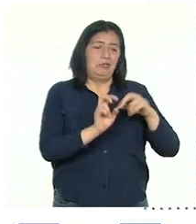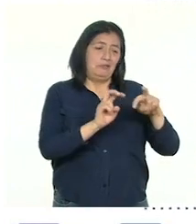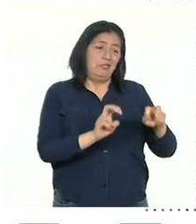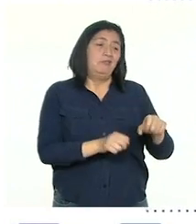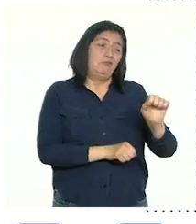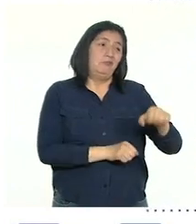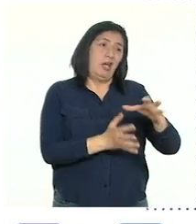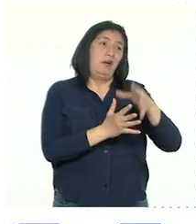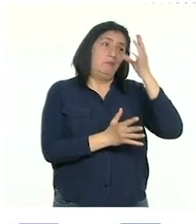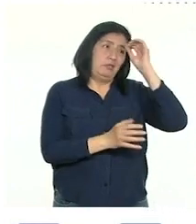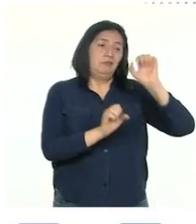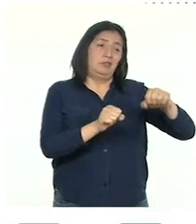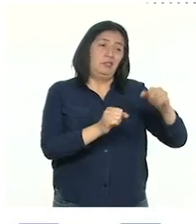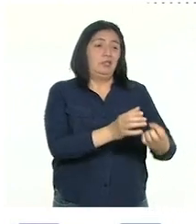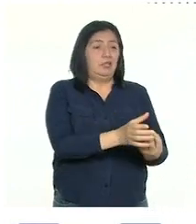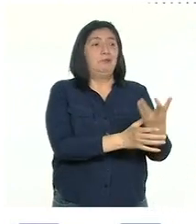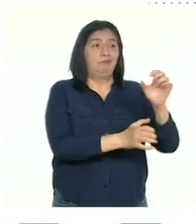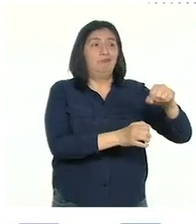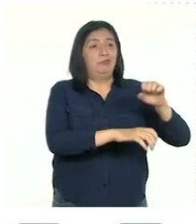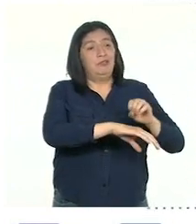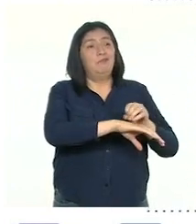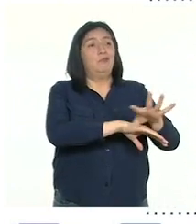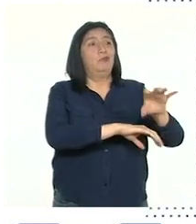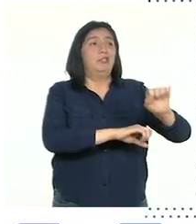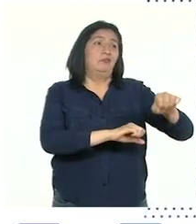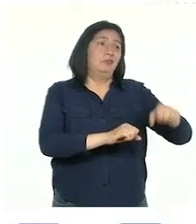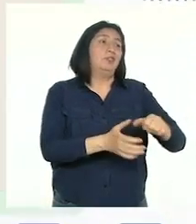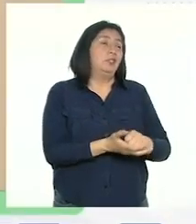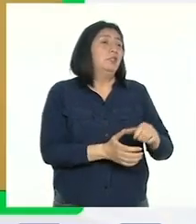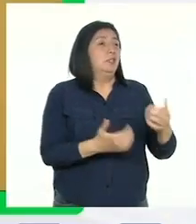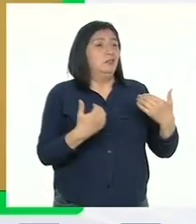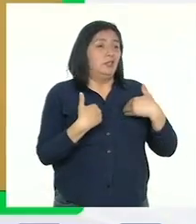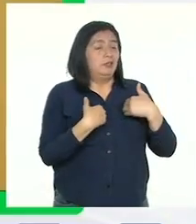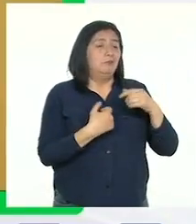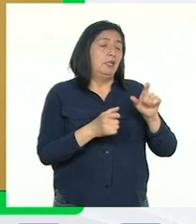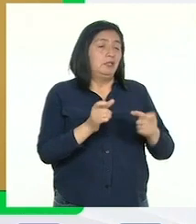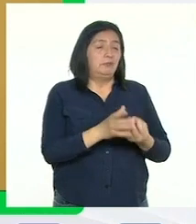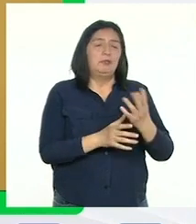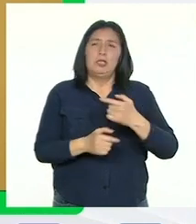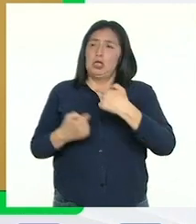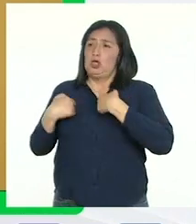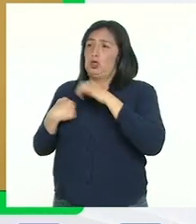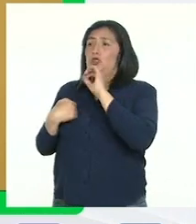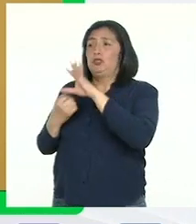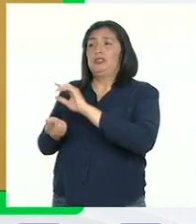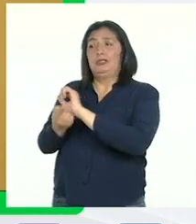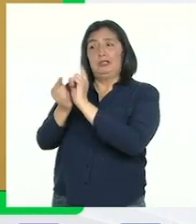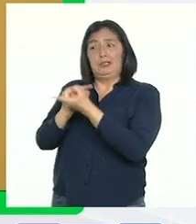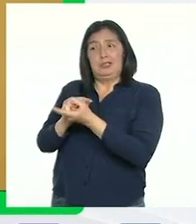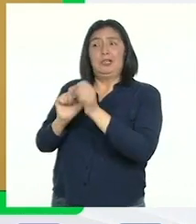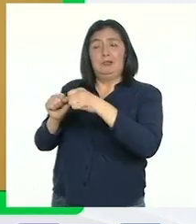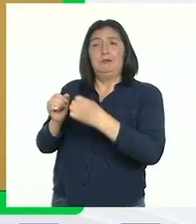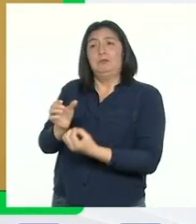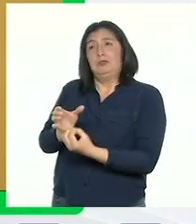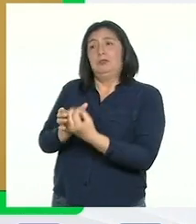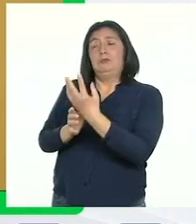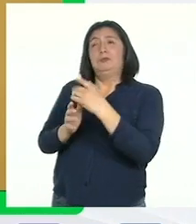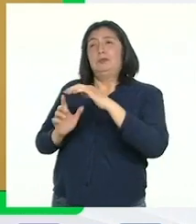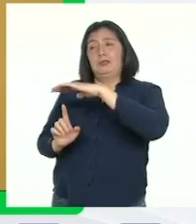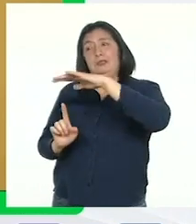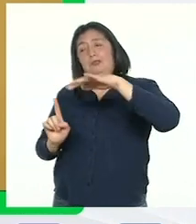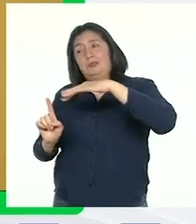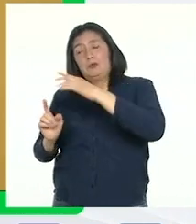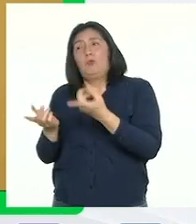investigación aprendí que la estación sí influye en los seres vivos. Yo dije que los cambios en el clima y en el entorno que se dan